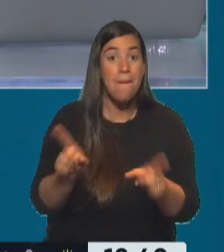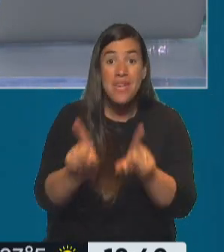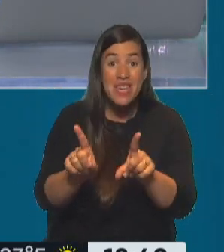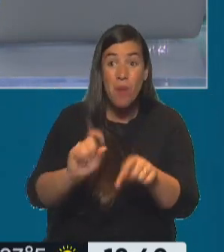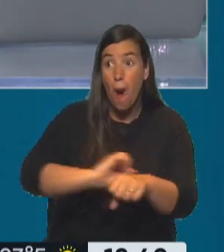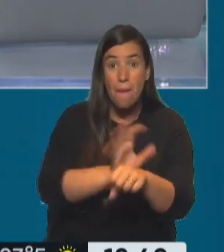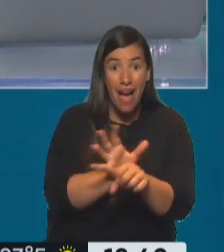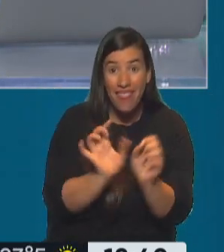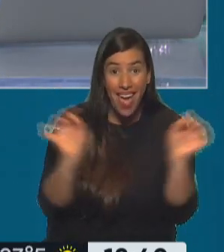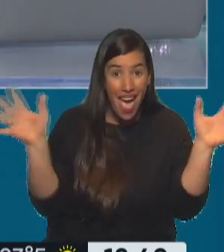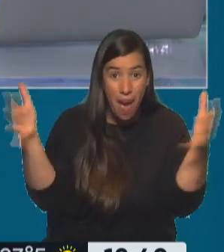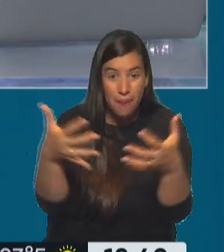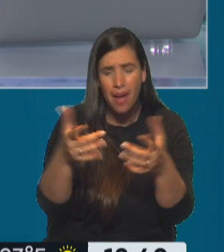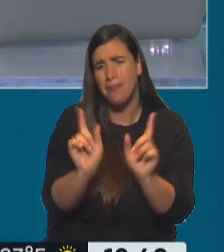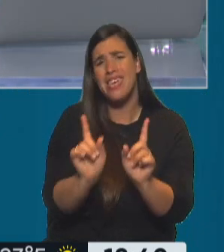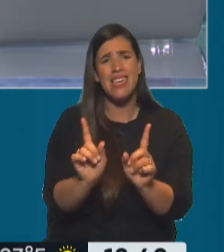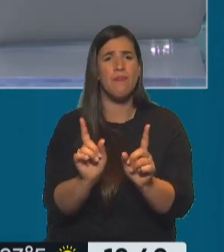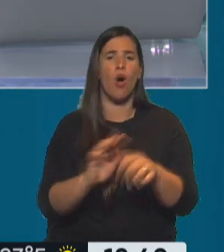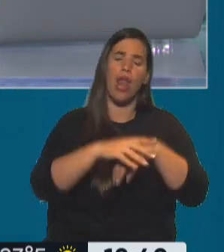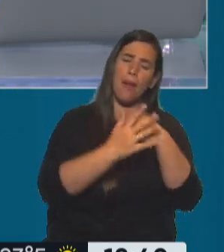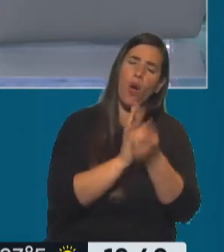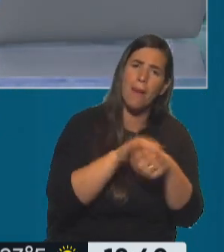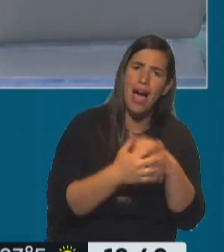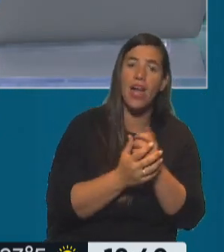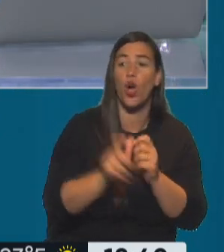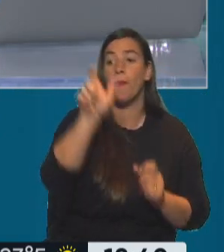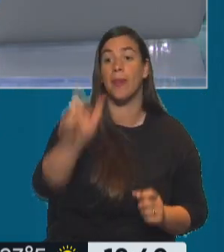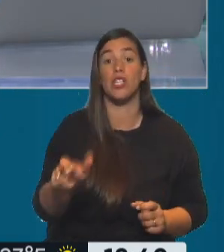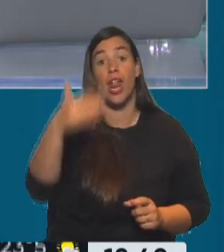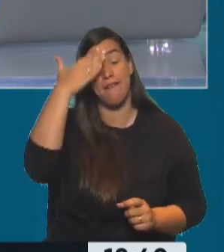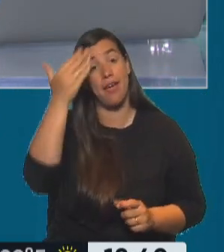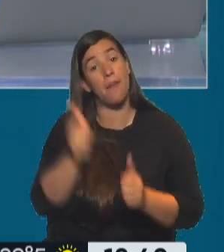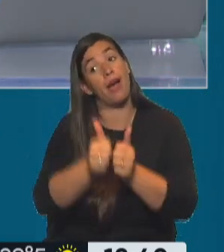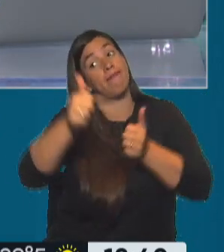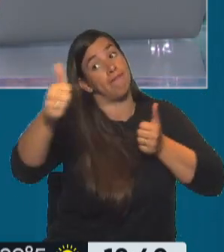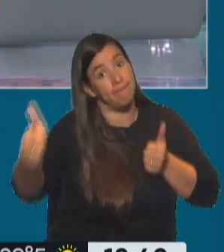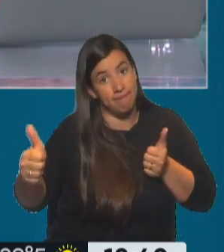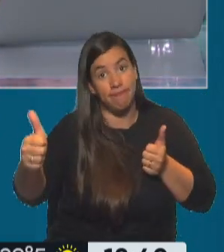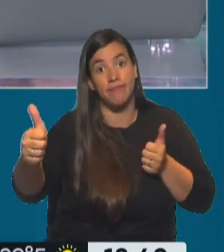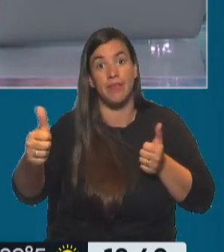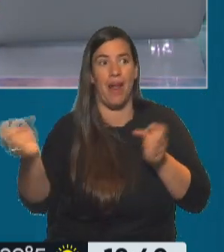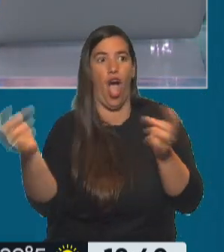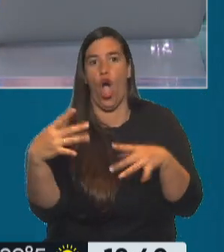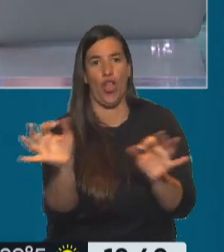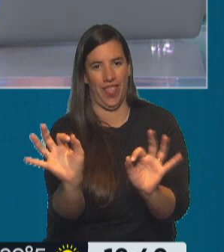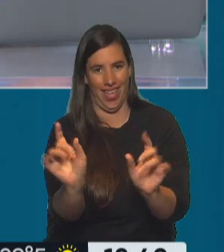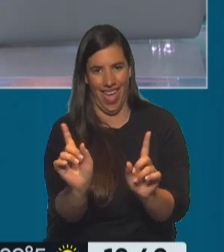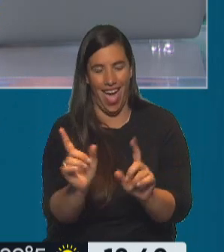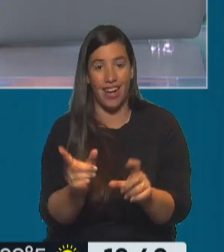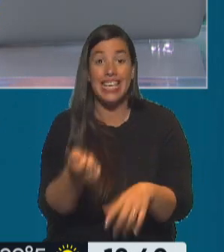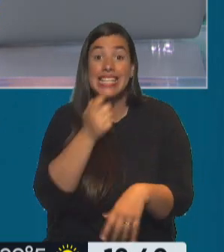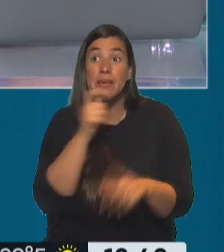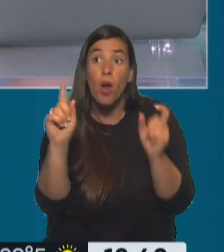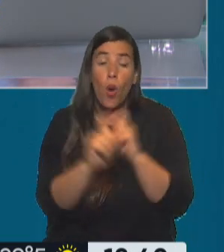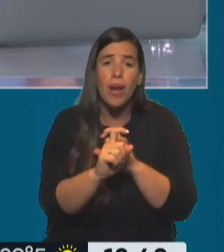¿sí? Aislar al paciente que está con fiebre y con estos síntomas para no contagiar a otros. Y si tiene algún problema, consulte